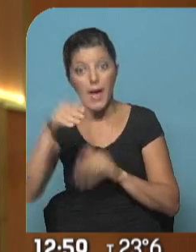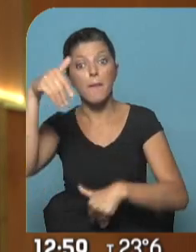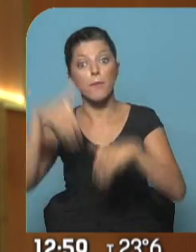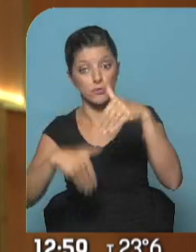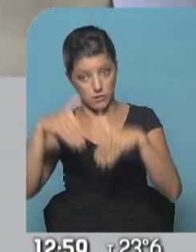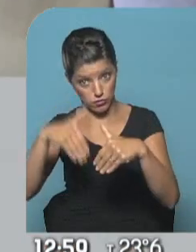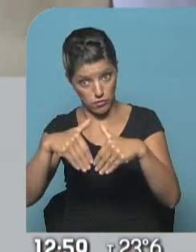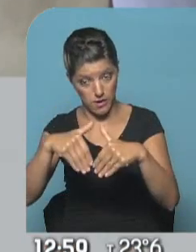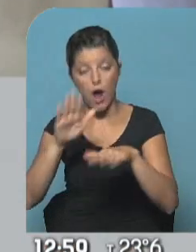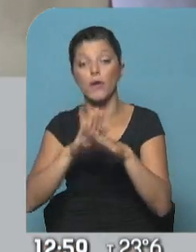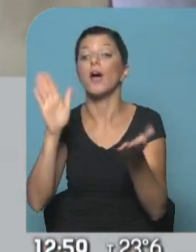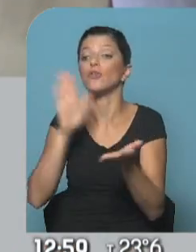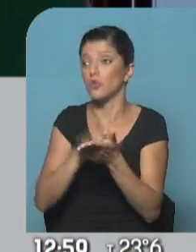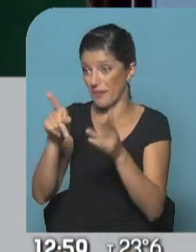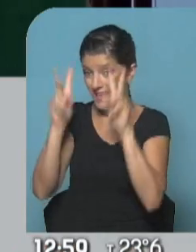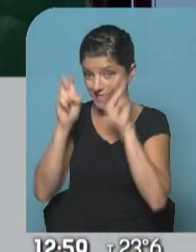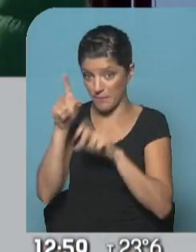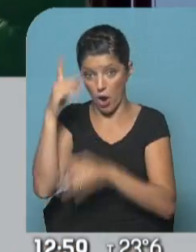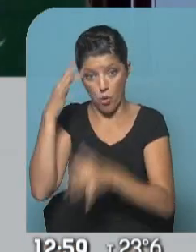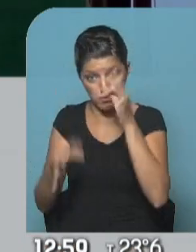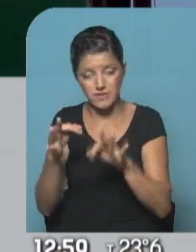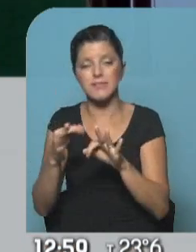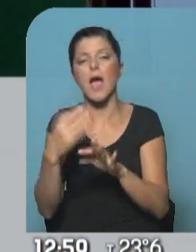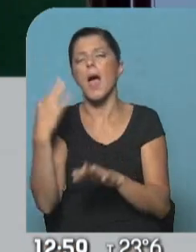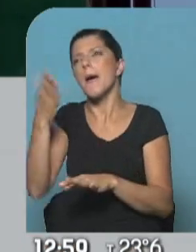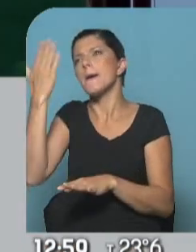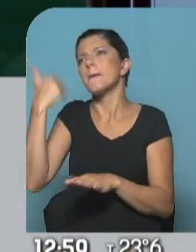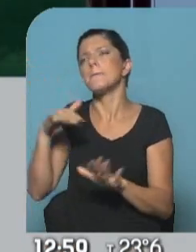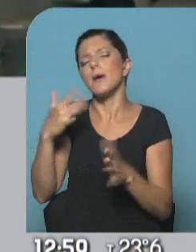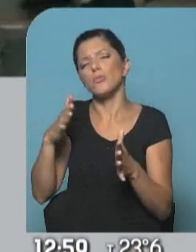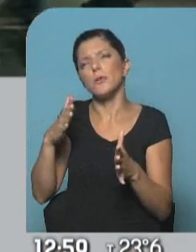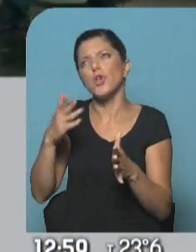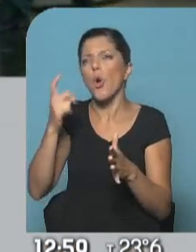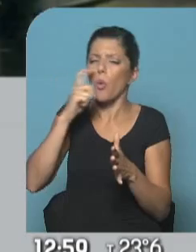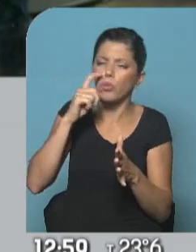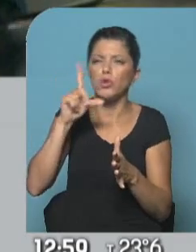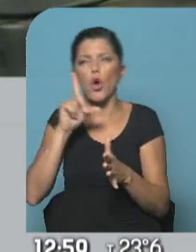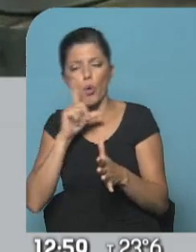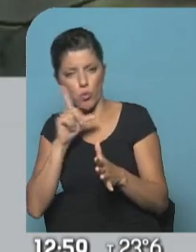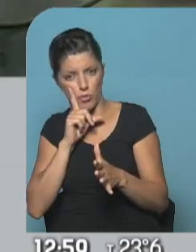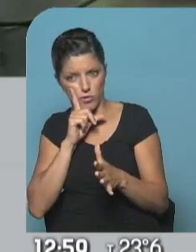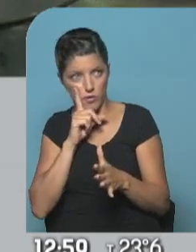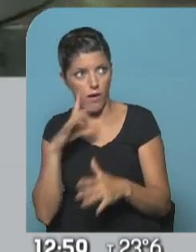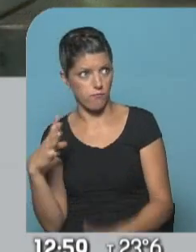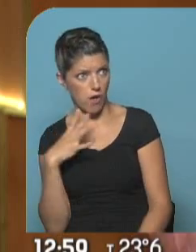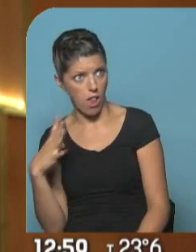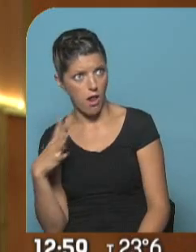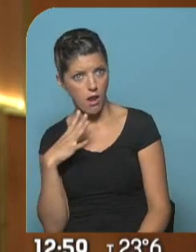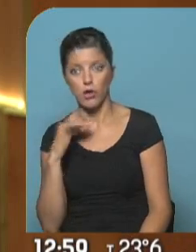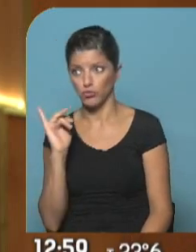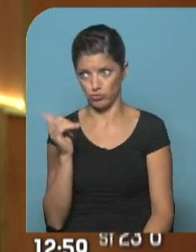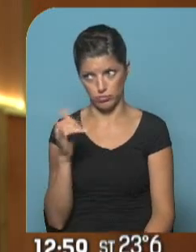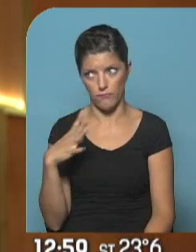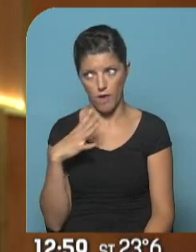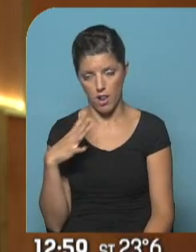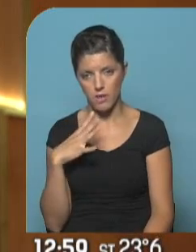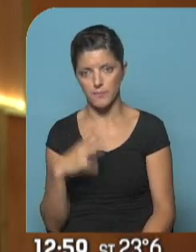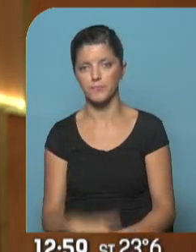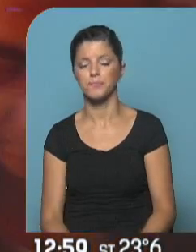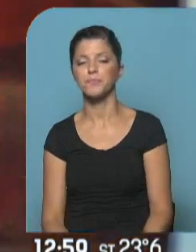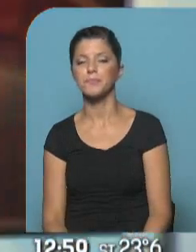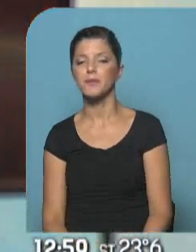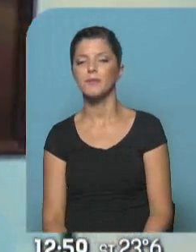definición sobre el tema judicial de Lula debe ser más o menos en junio o julio. Falta bastante. Del año que viene. Te van a preguntar los colegas.